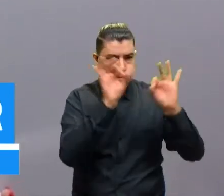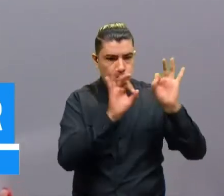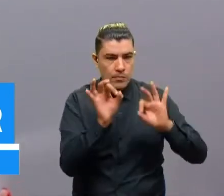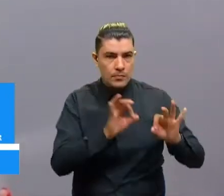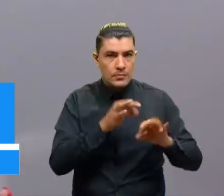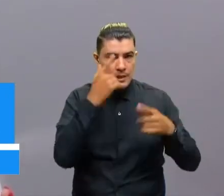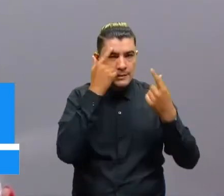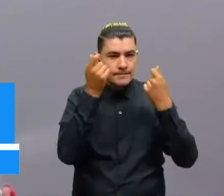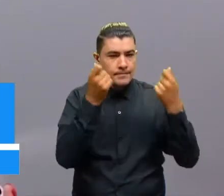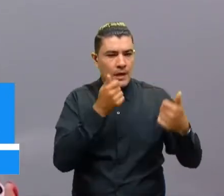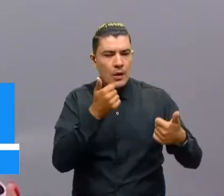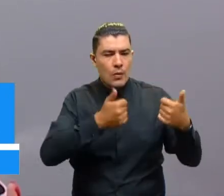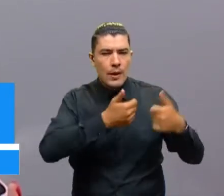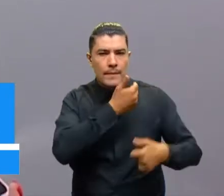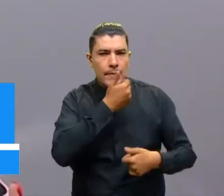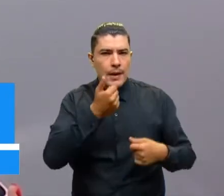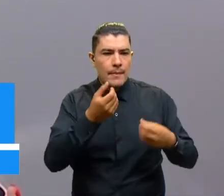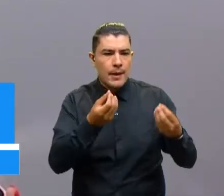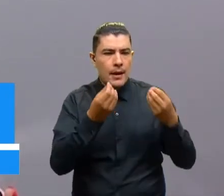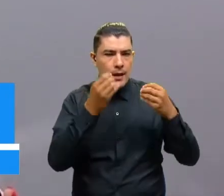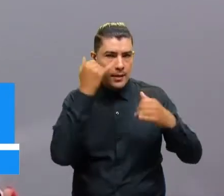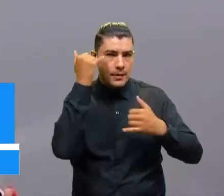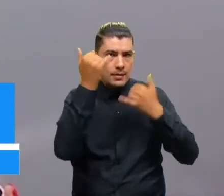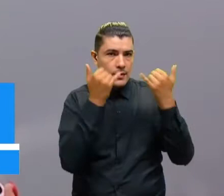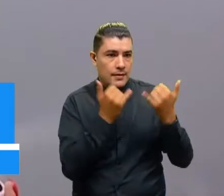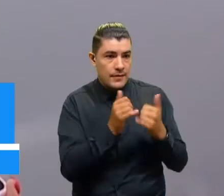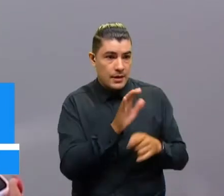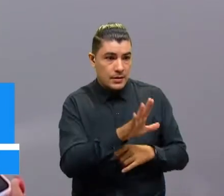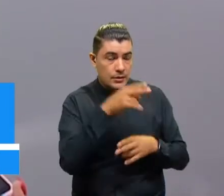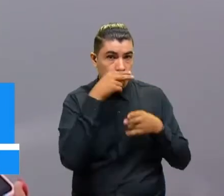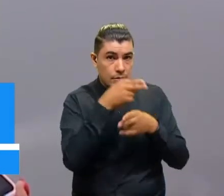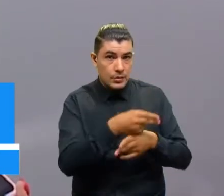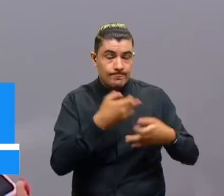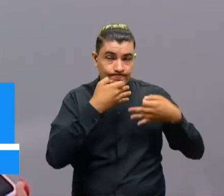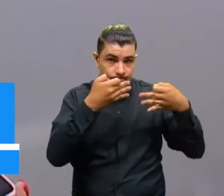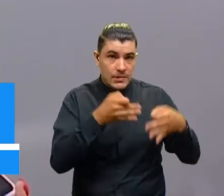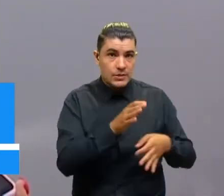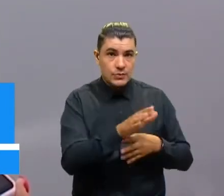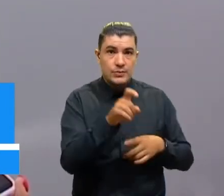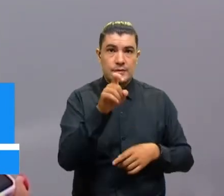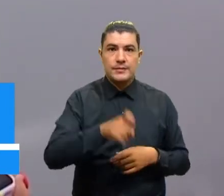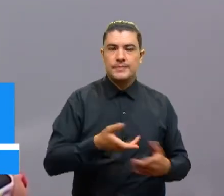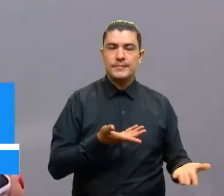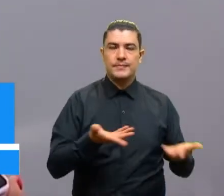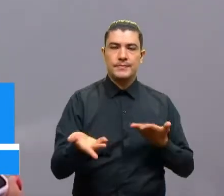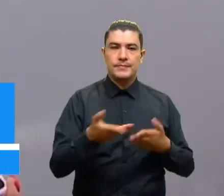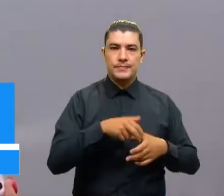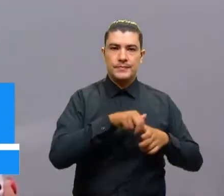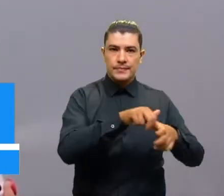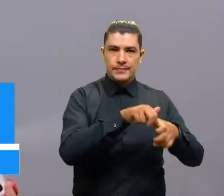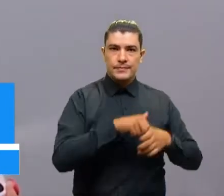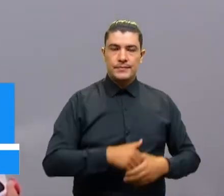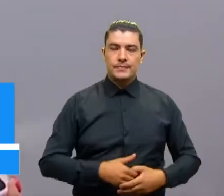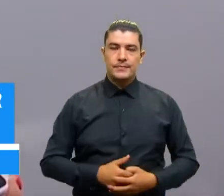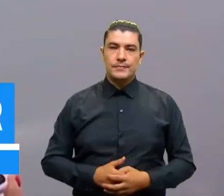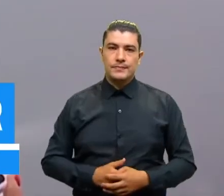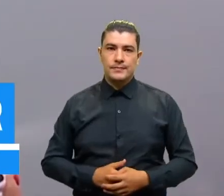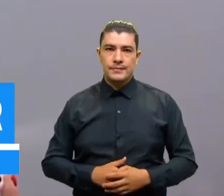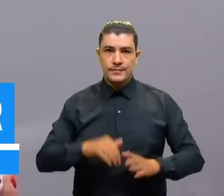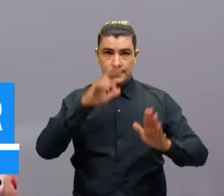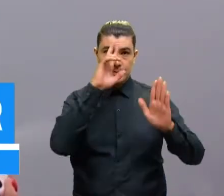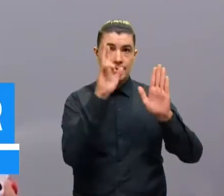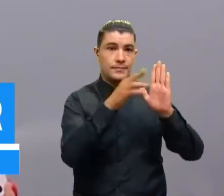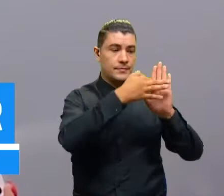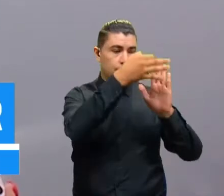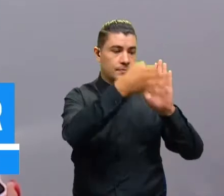estrategia para focalizar a aquellos niños que verdaderamente necesitan este servicio de transporte, cumpliendo los lineamientos del